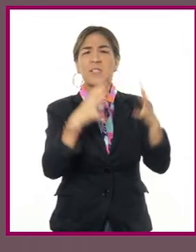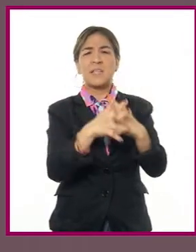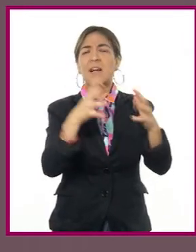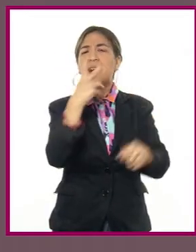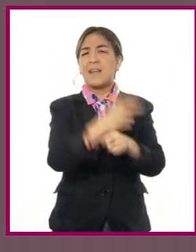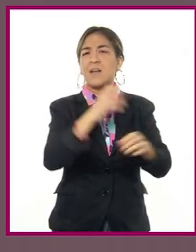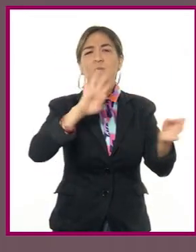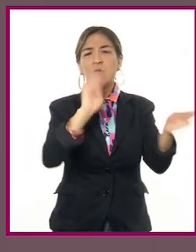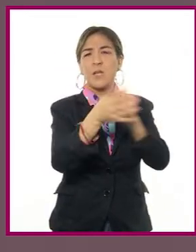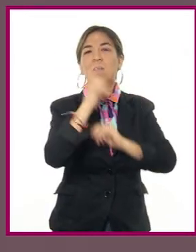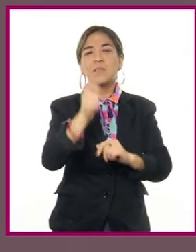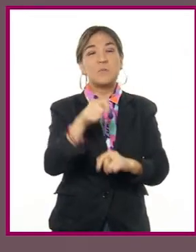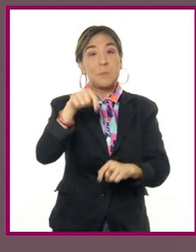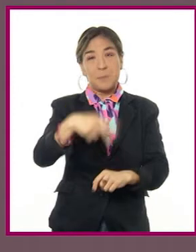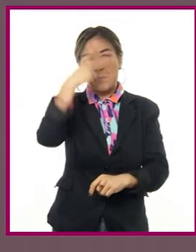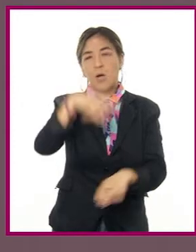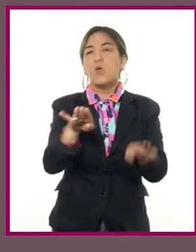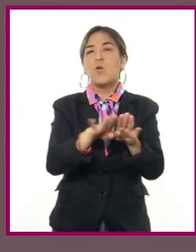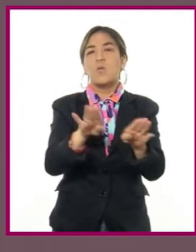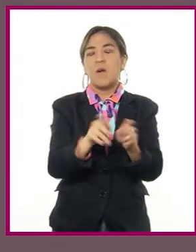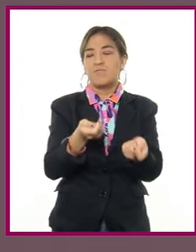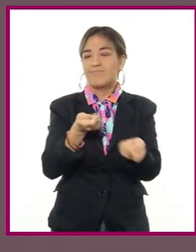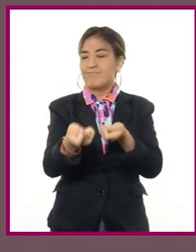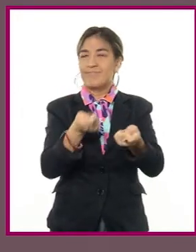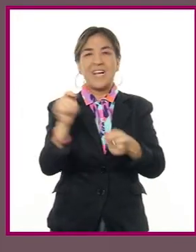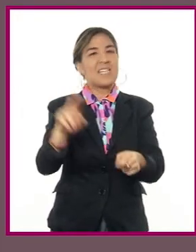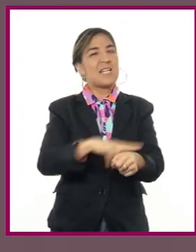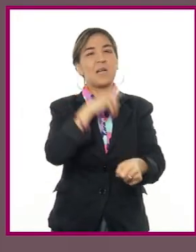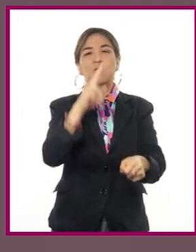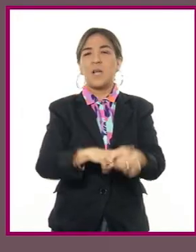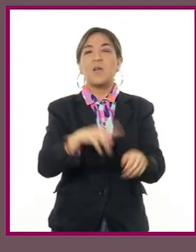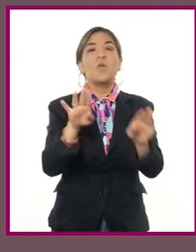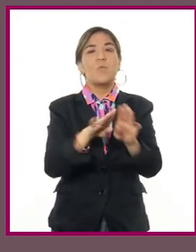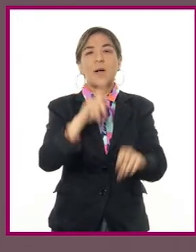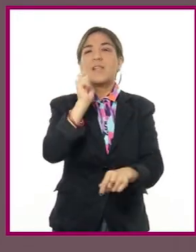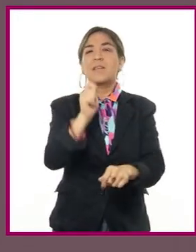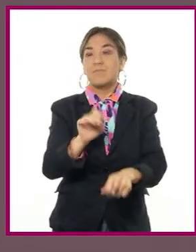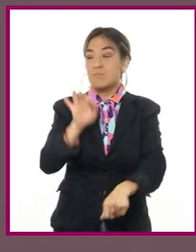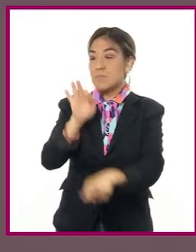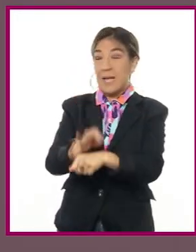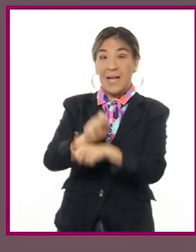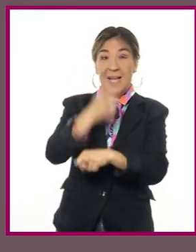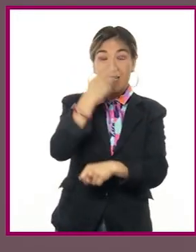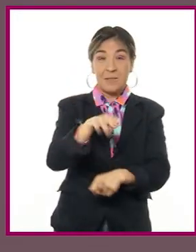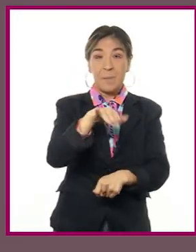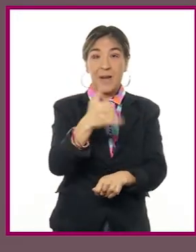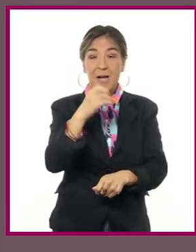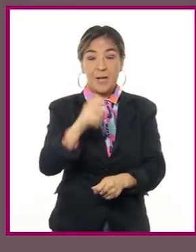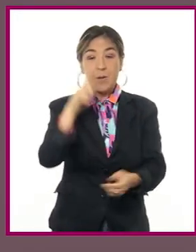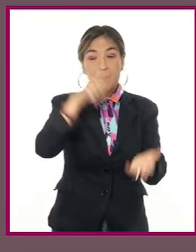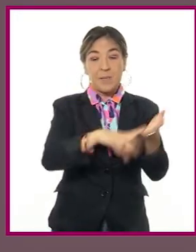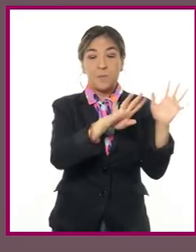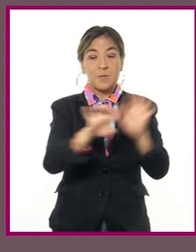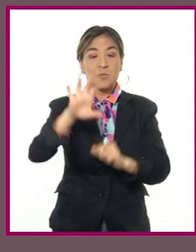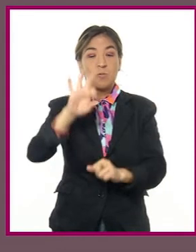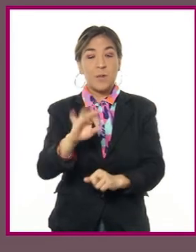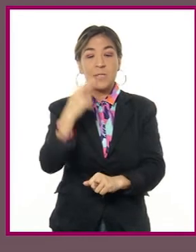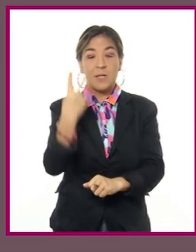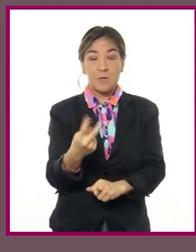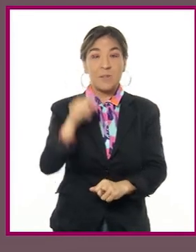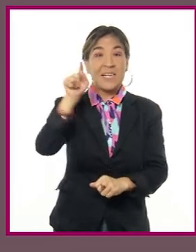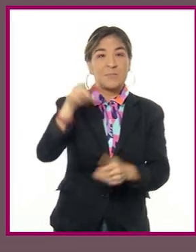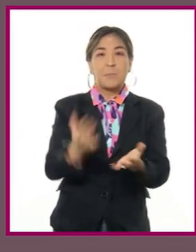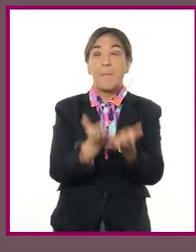neutralidad, pero se vio obligado a incorporarse al bando de los aliados cuando en mayo de 1942, dos